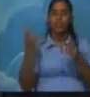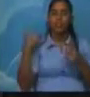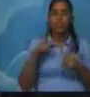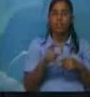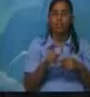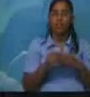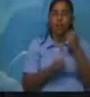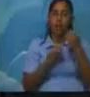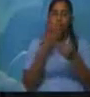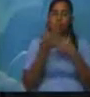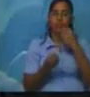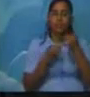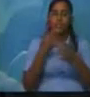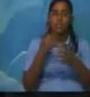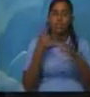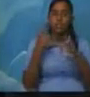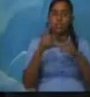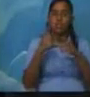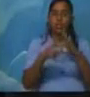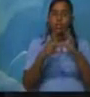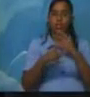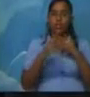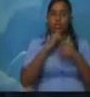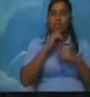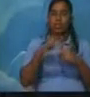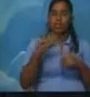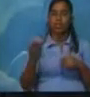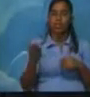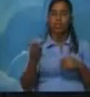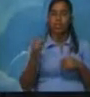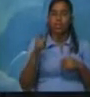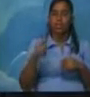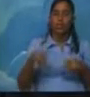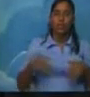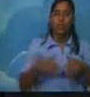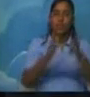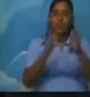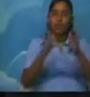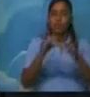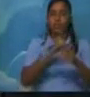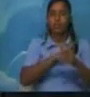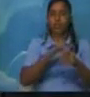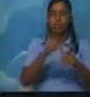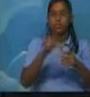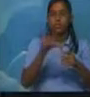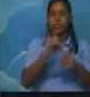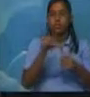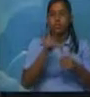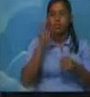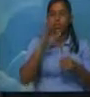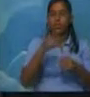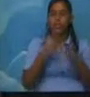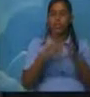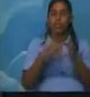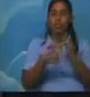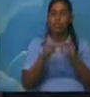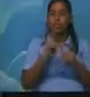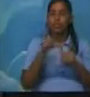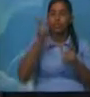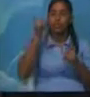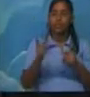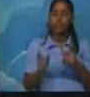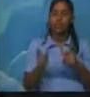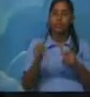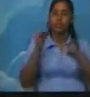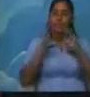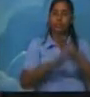abundancia y una de las cosas es que en los caminos de dios hermano no las cosas no son